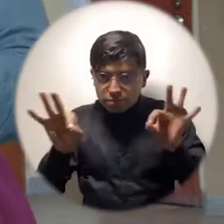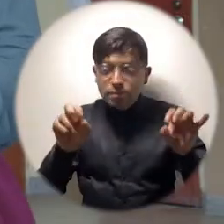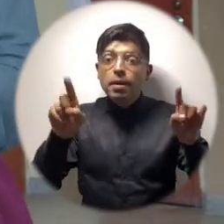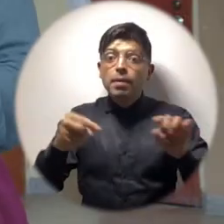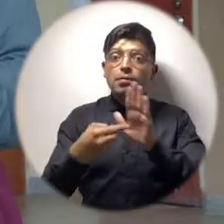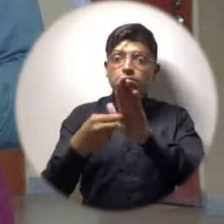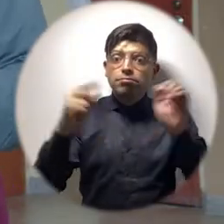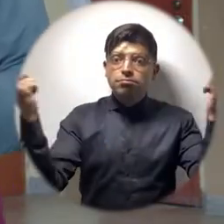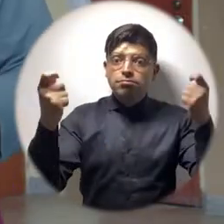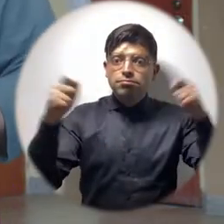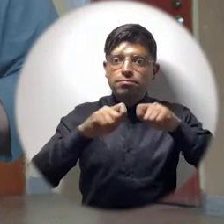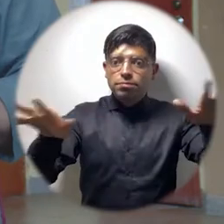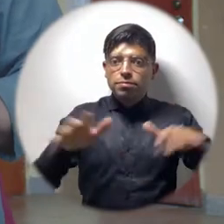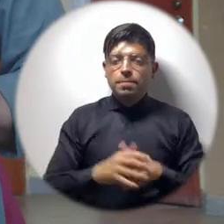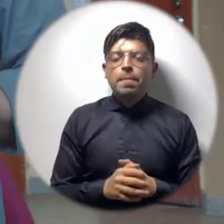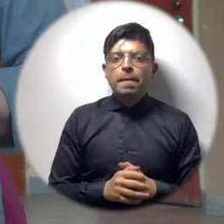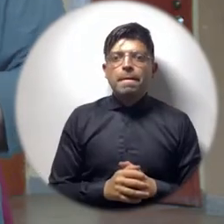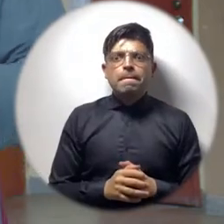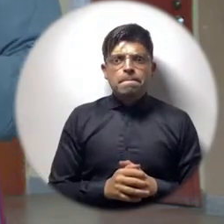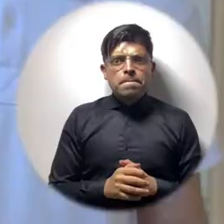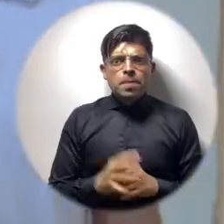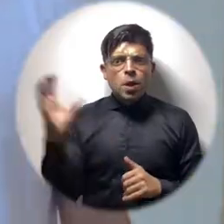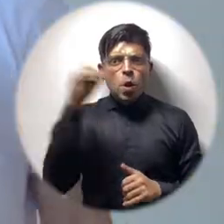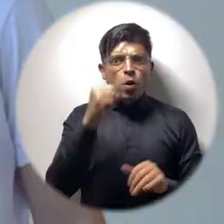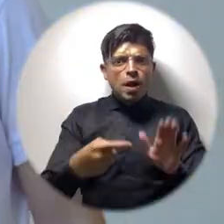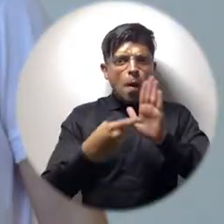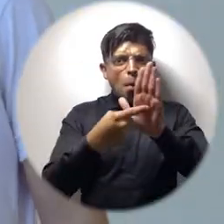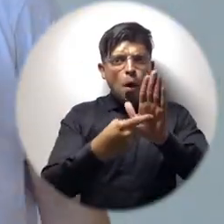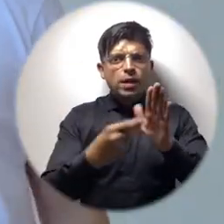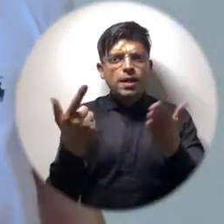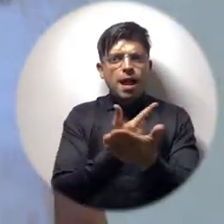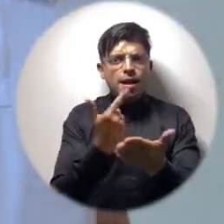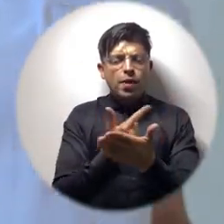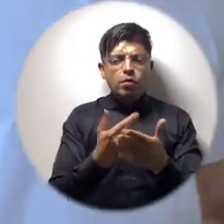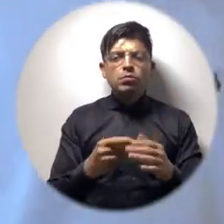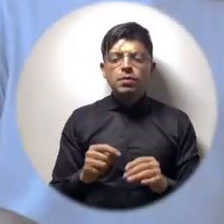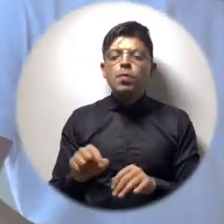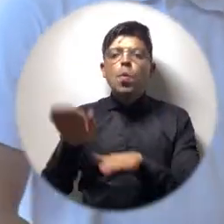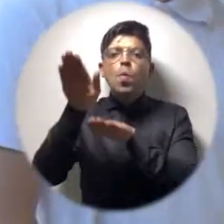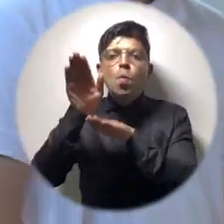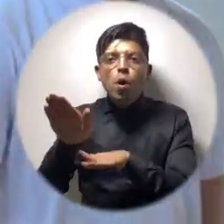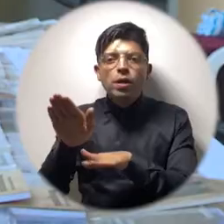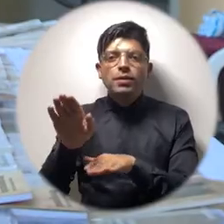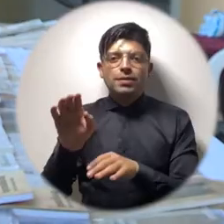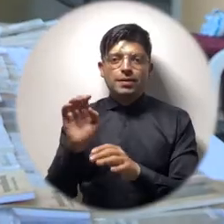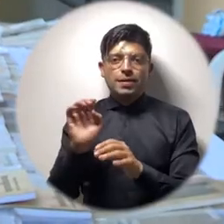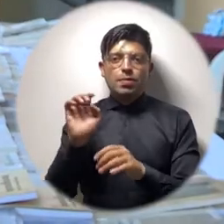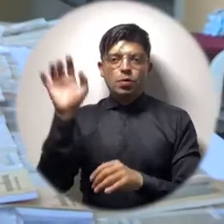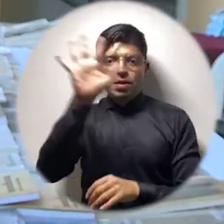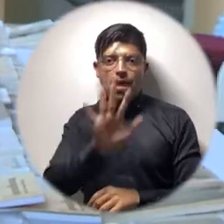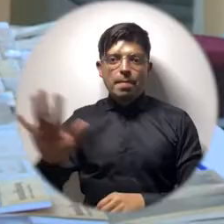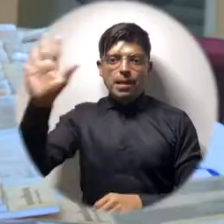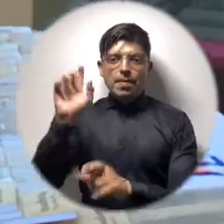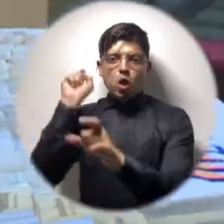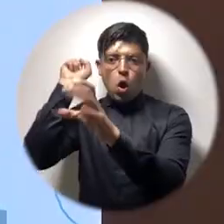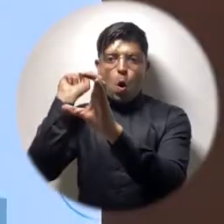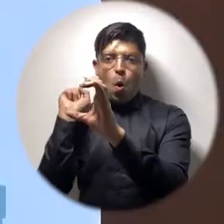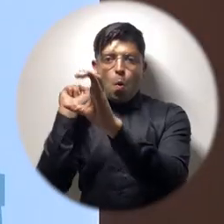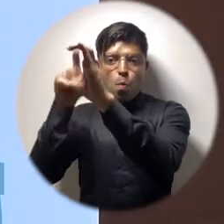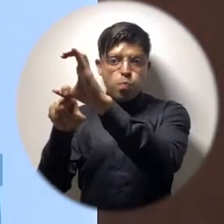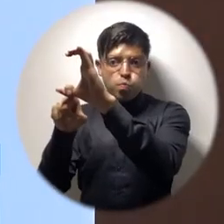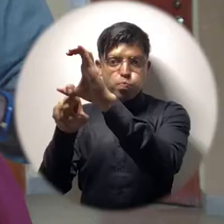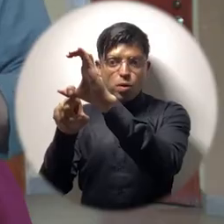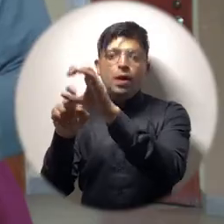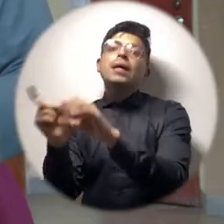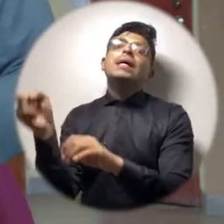no solamente tenemos una oferta de libros que representan al departamento de La Guajira,